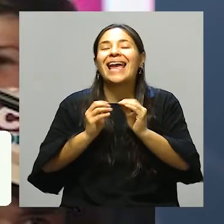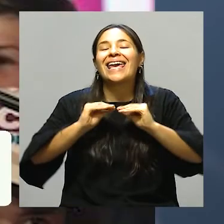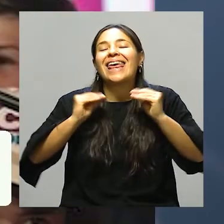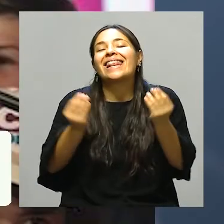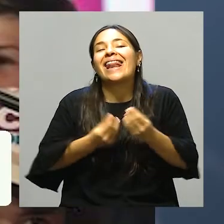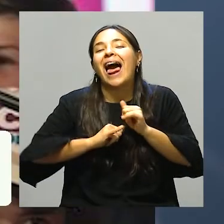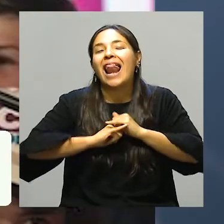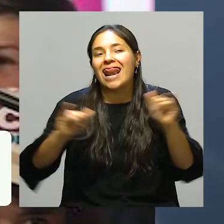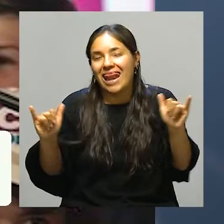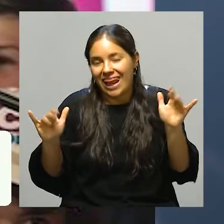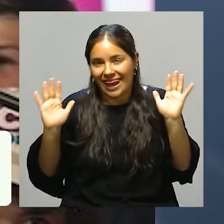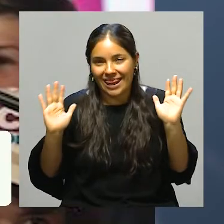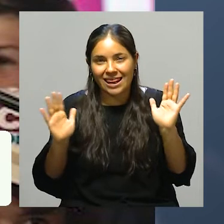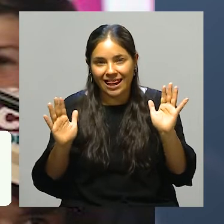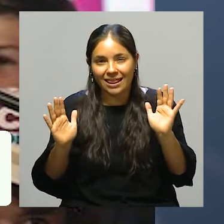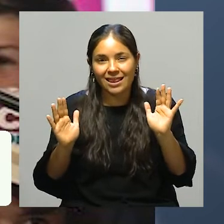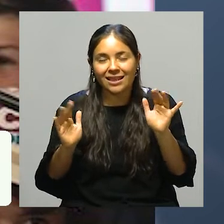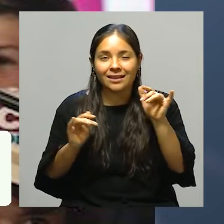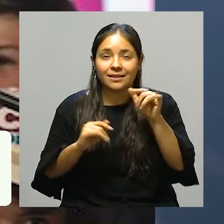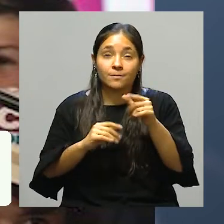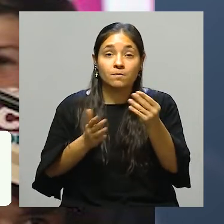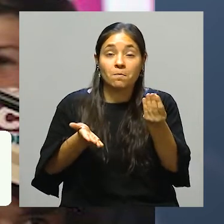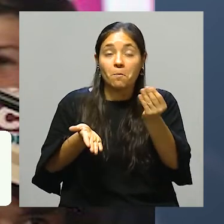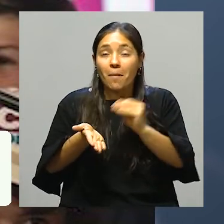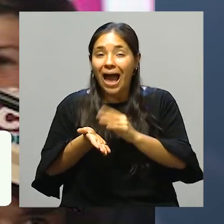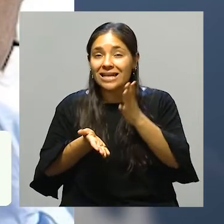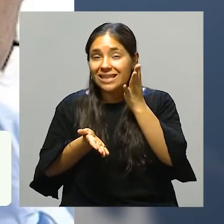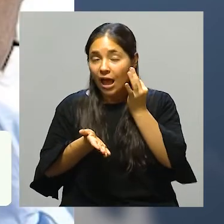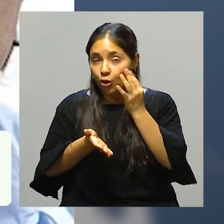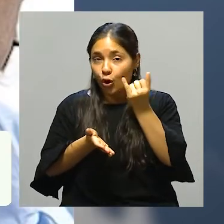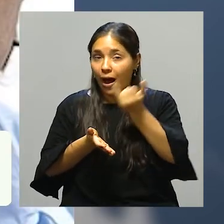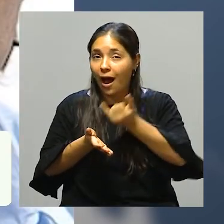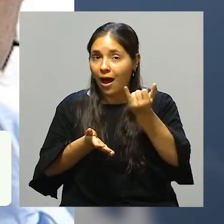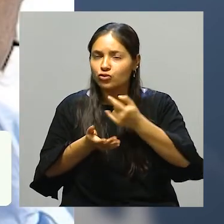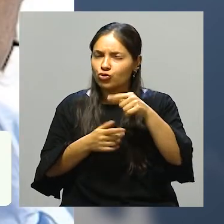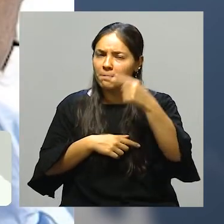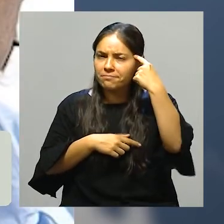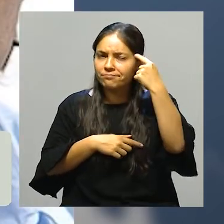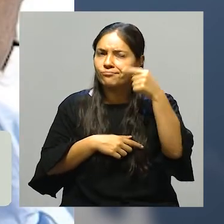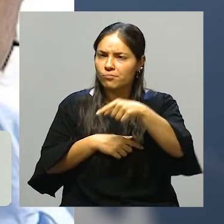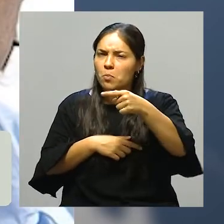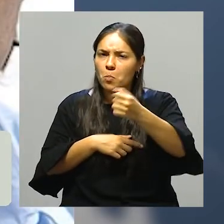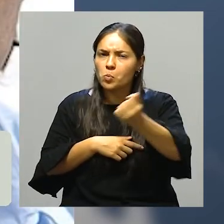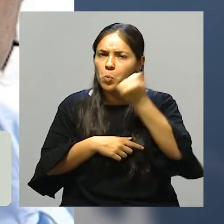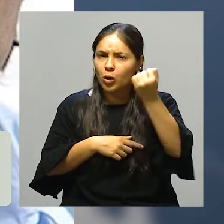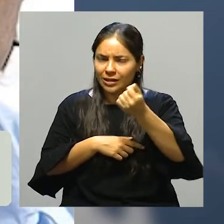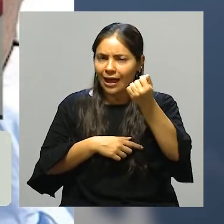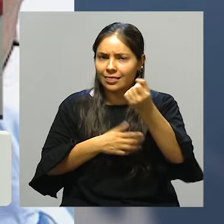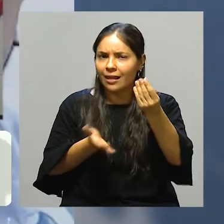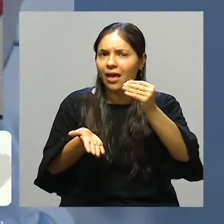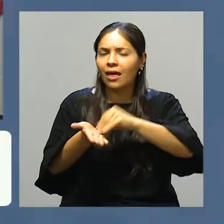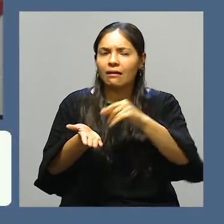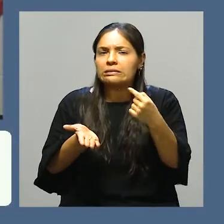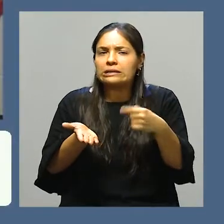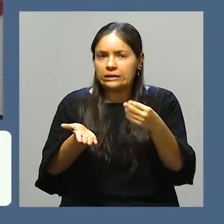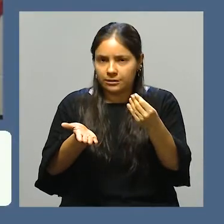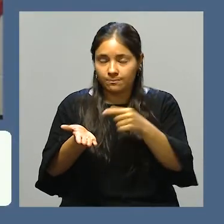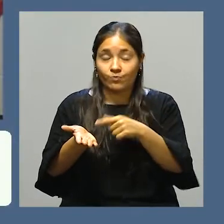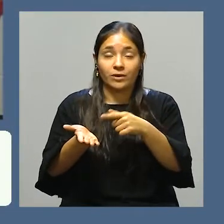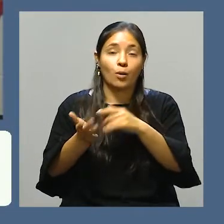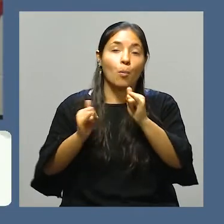modelo de la explotación petrolera y mineroenergética, y mantiene como la idea de que es